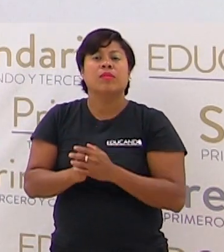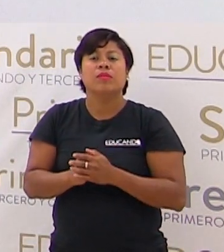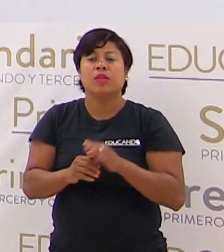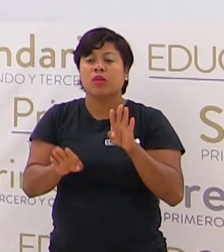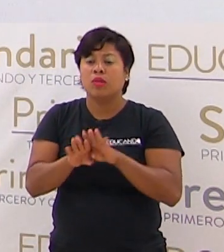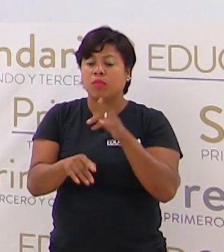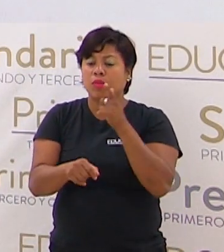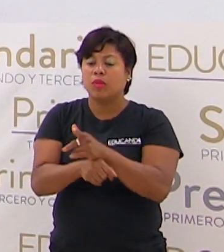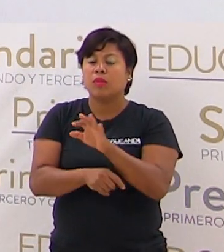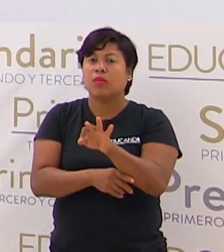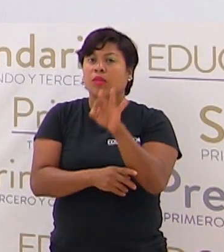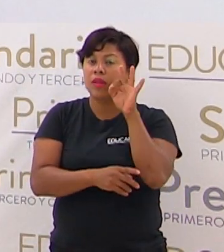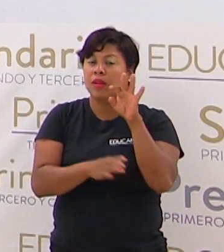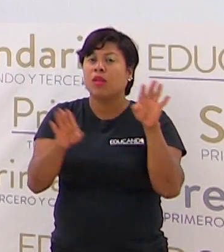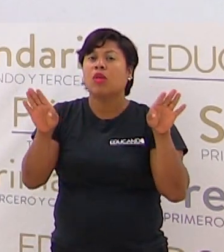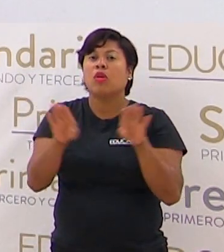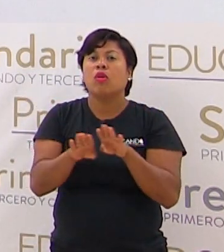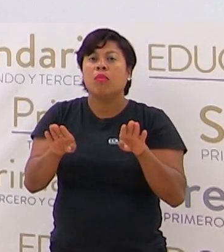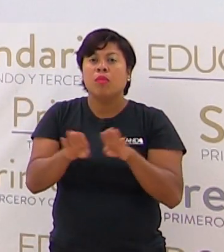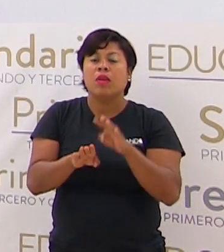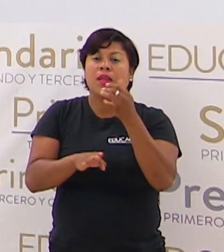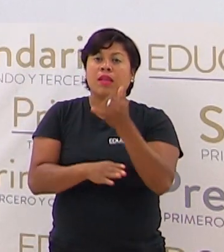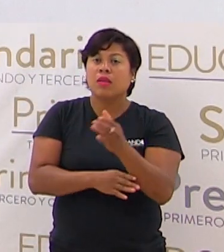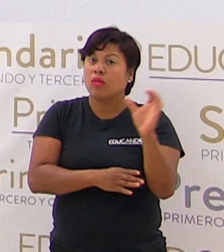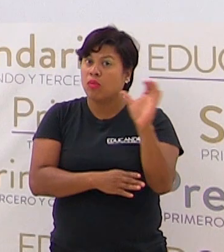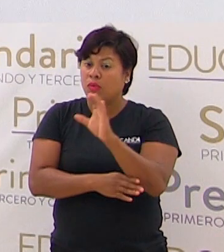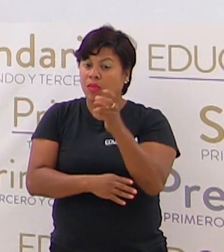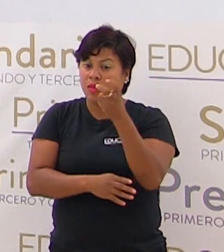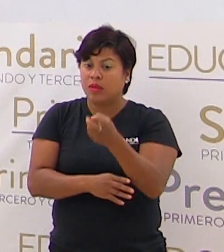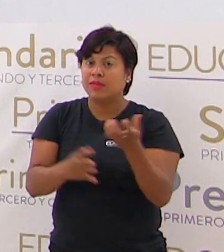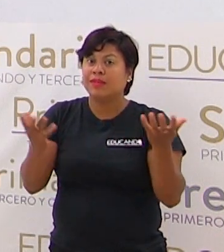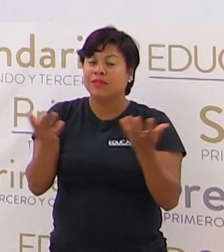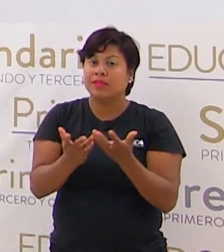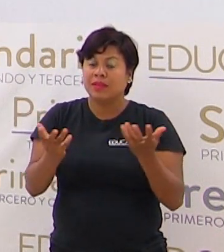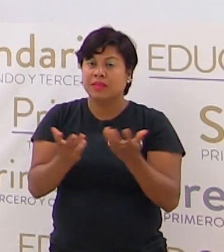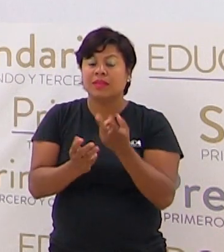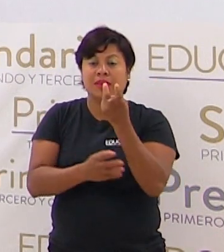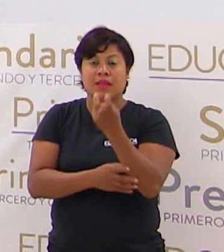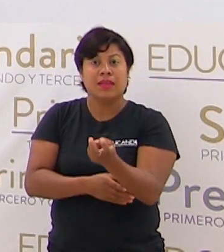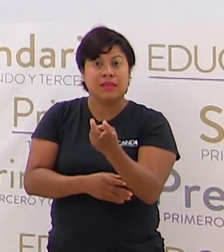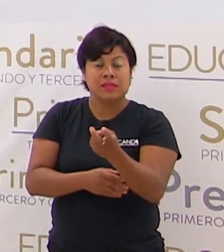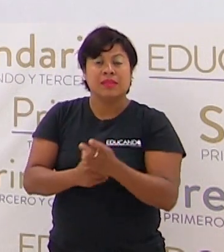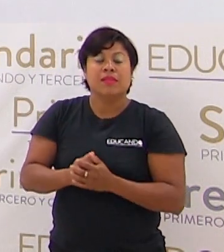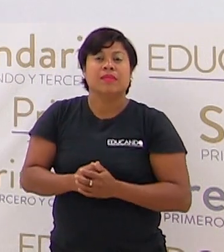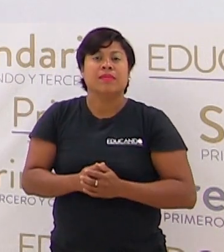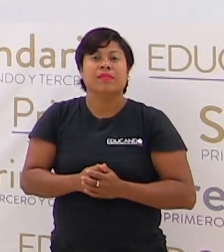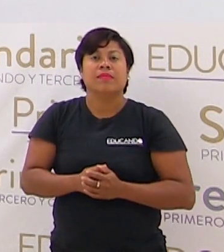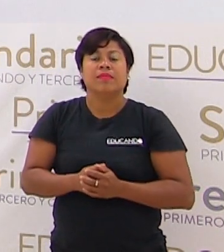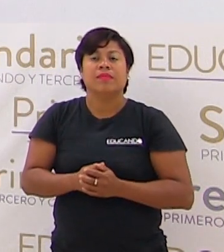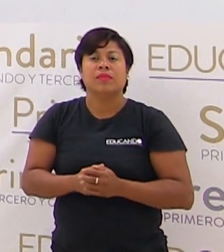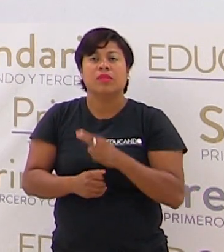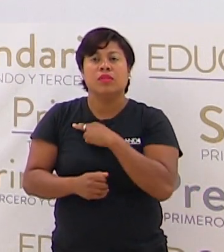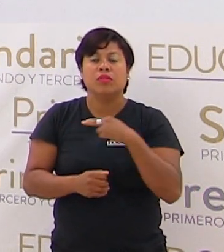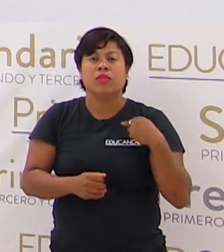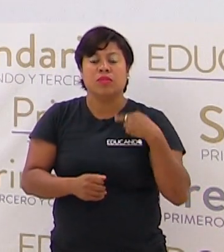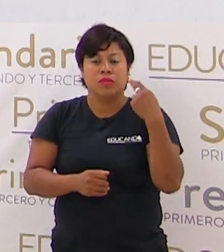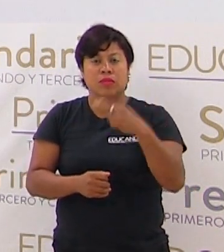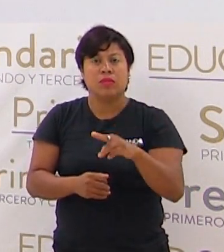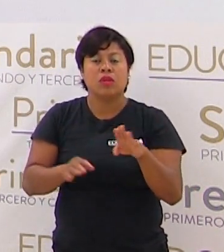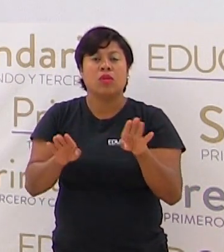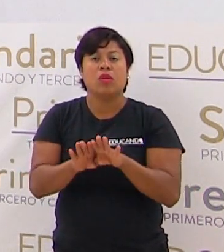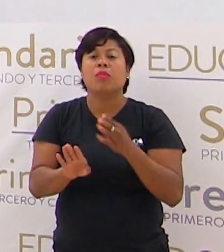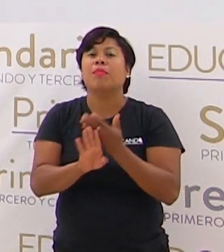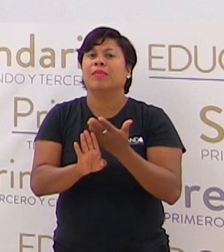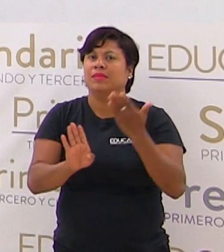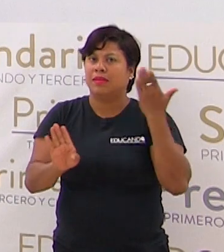de encontrar cómo y cuándo la acción se refiere a lo que estamos llamando o denominando